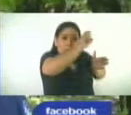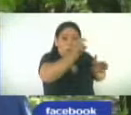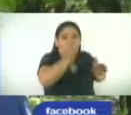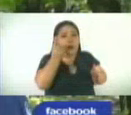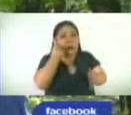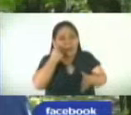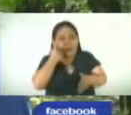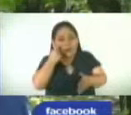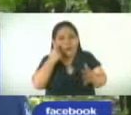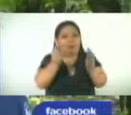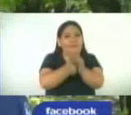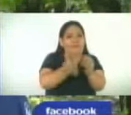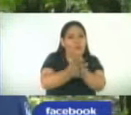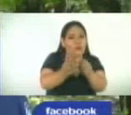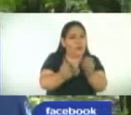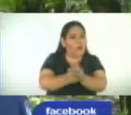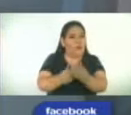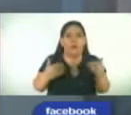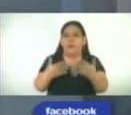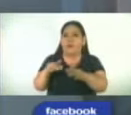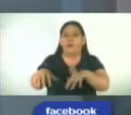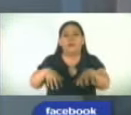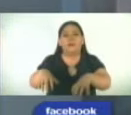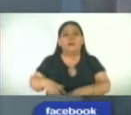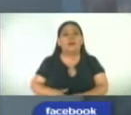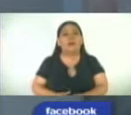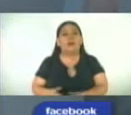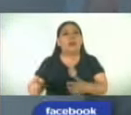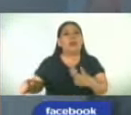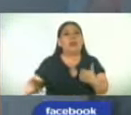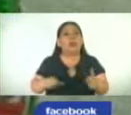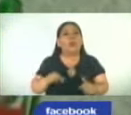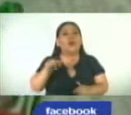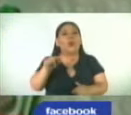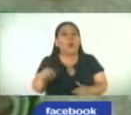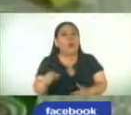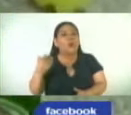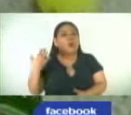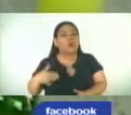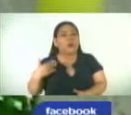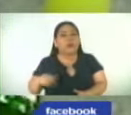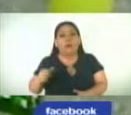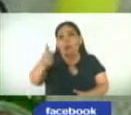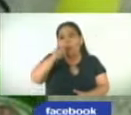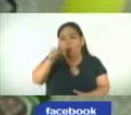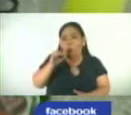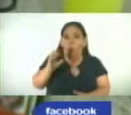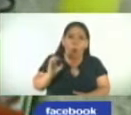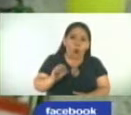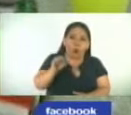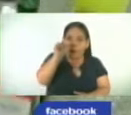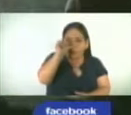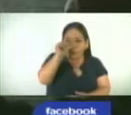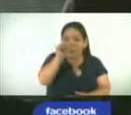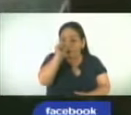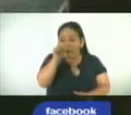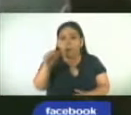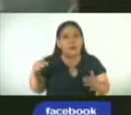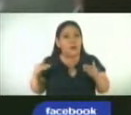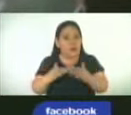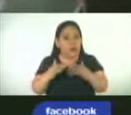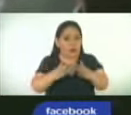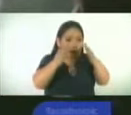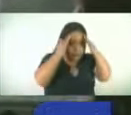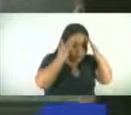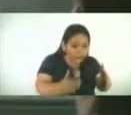tipo de flagelo a nivel nacional. Dependiendo del nivel de adicción y el tipo de sustancia que ingiera, así será el tratamiento